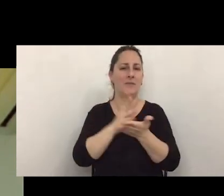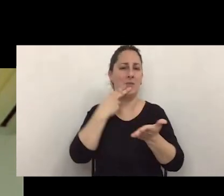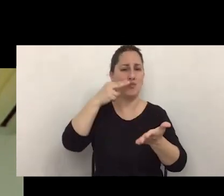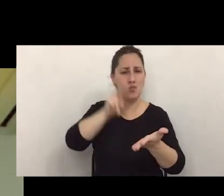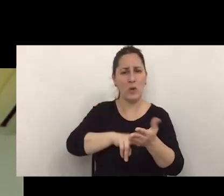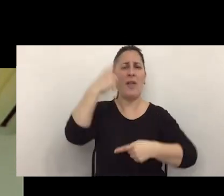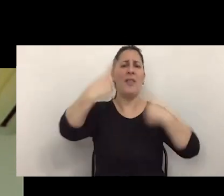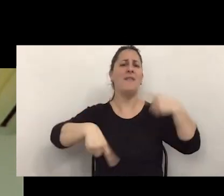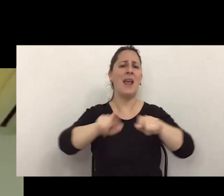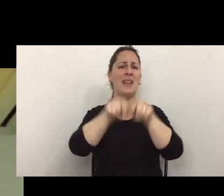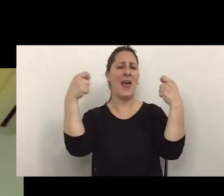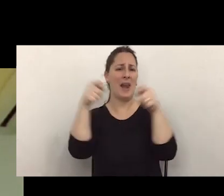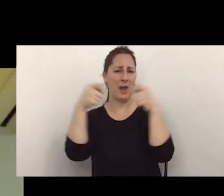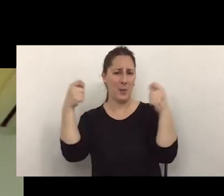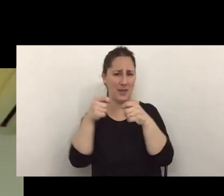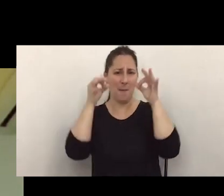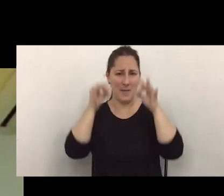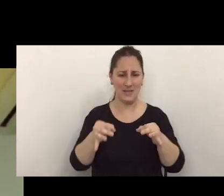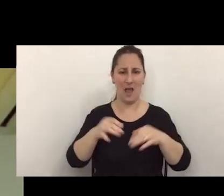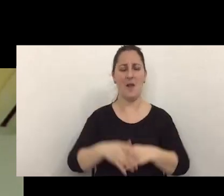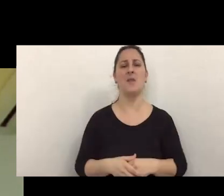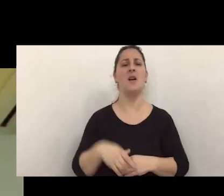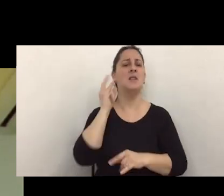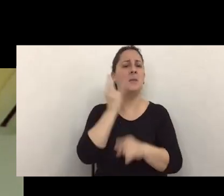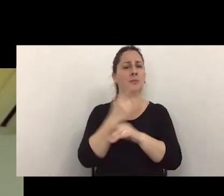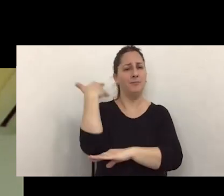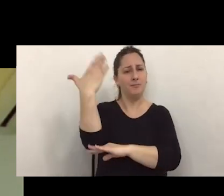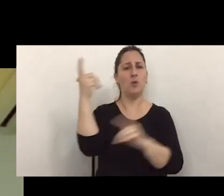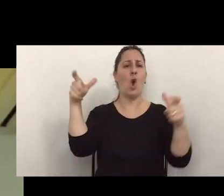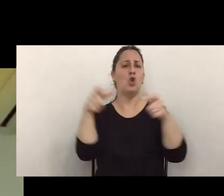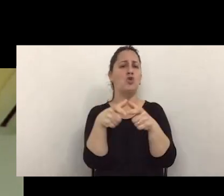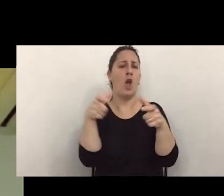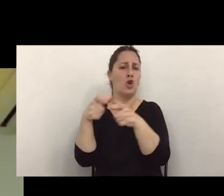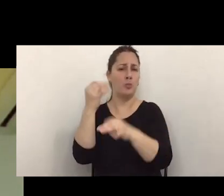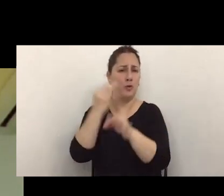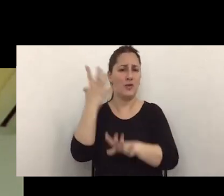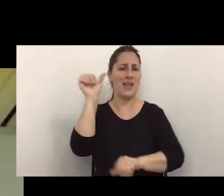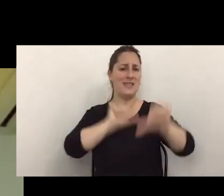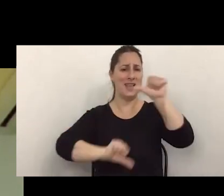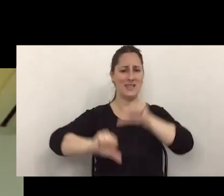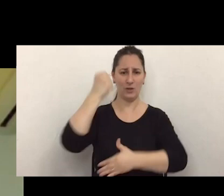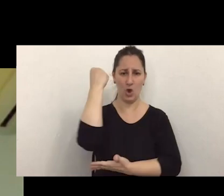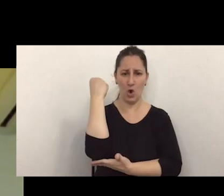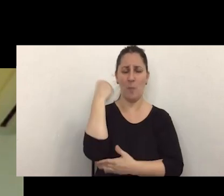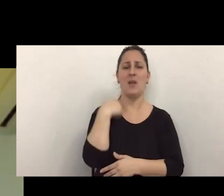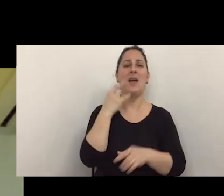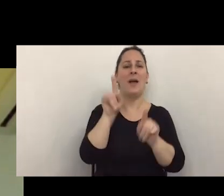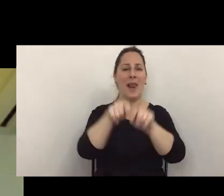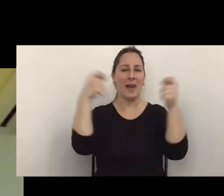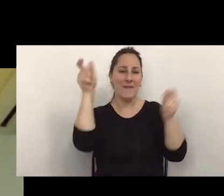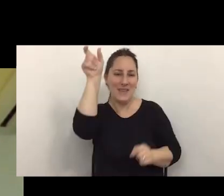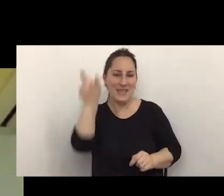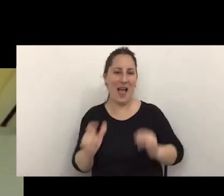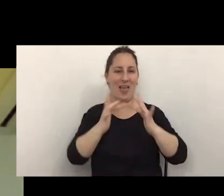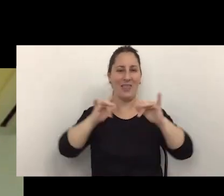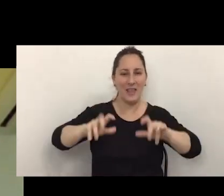diversas revistas especializadas y diarios. Expositora en consejos profesionales en ciencias económicas. Columnista de revistas digitales